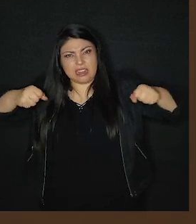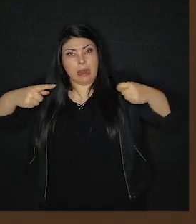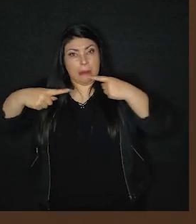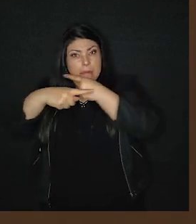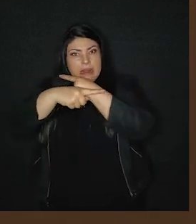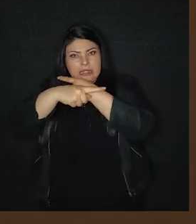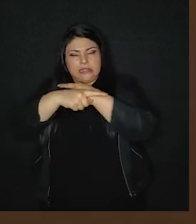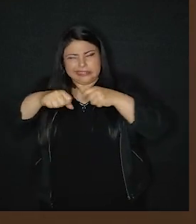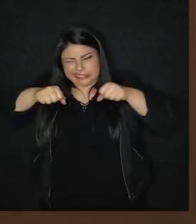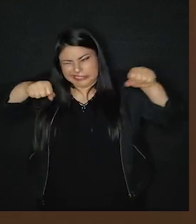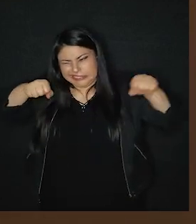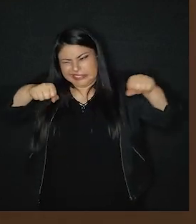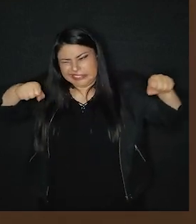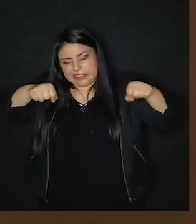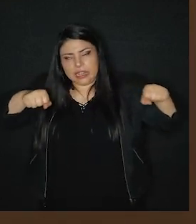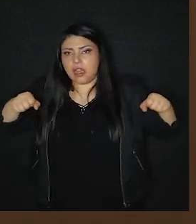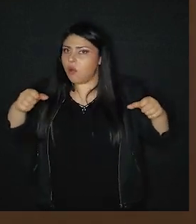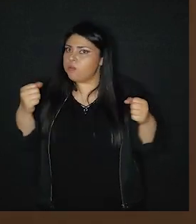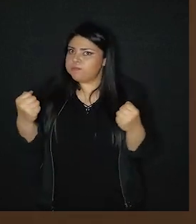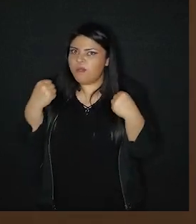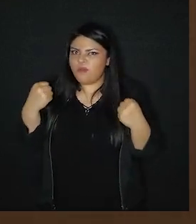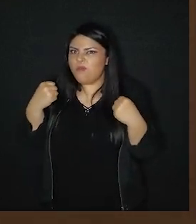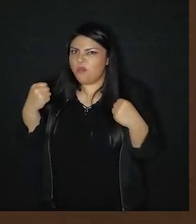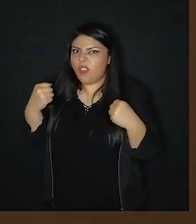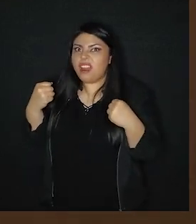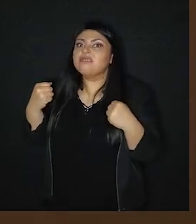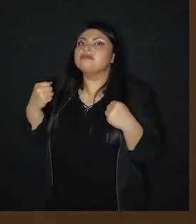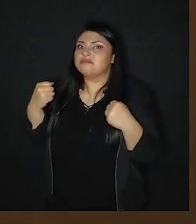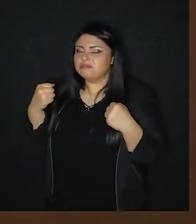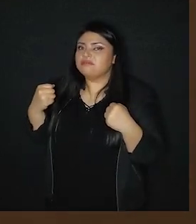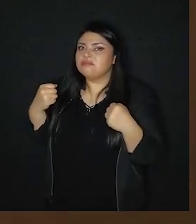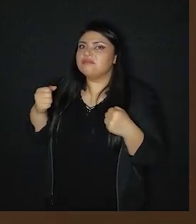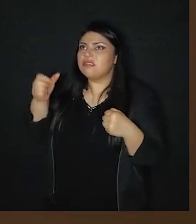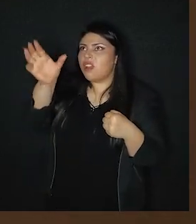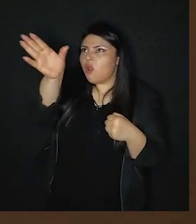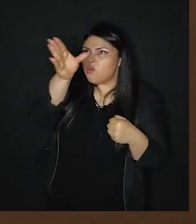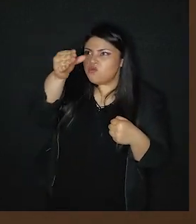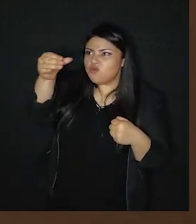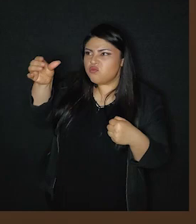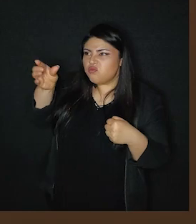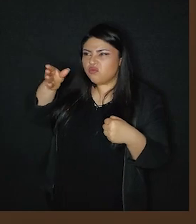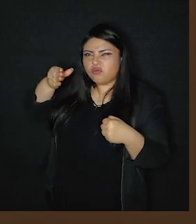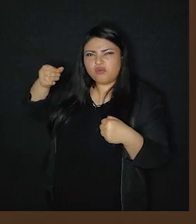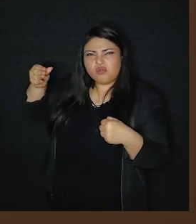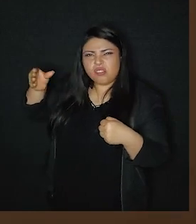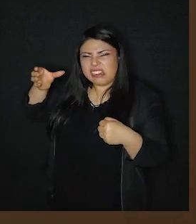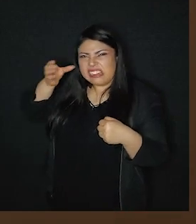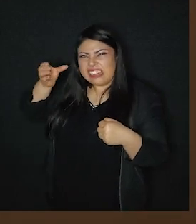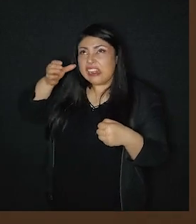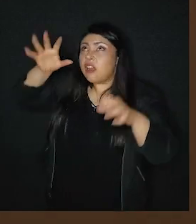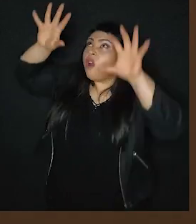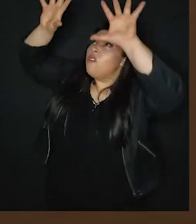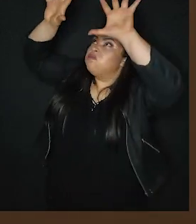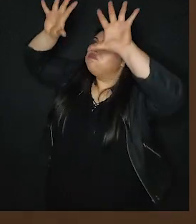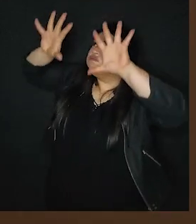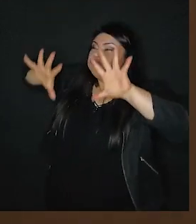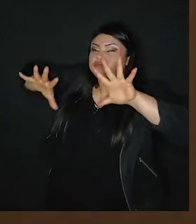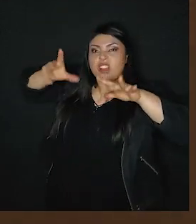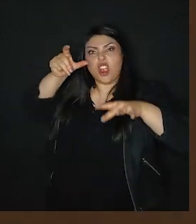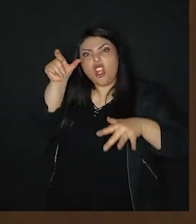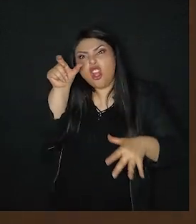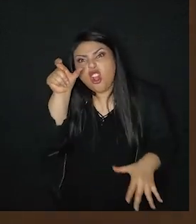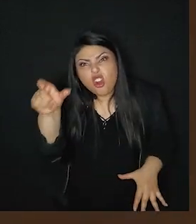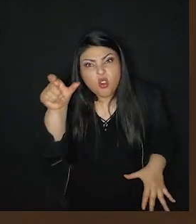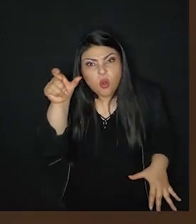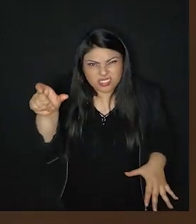ese velo no iba a ser rasgado para que te imagines que no fue casualidad o accidente que